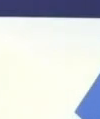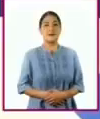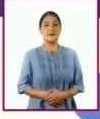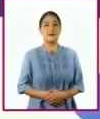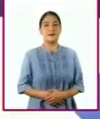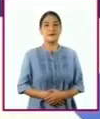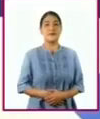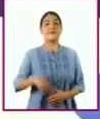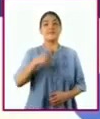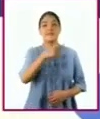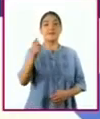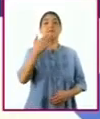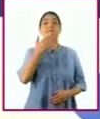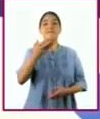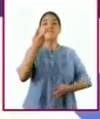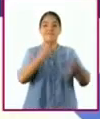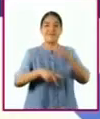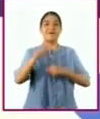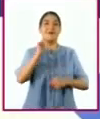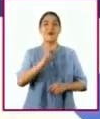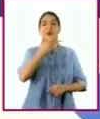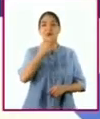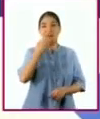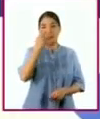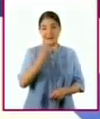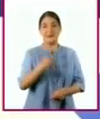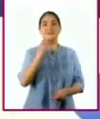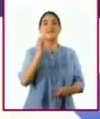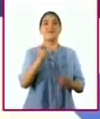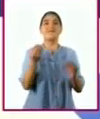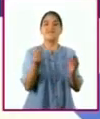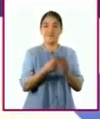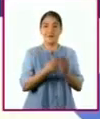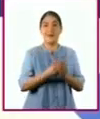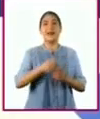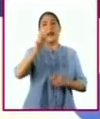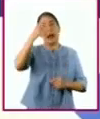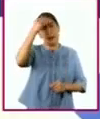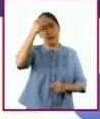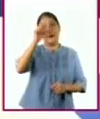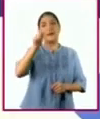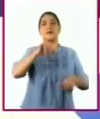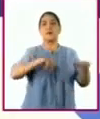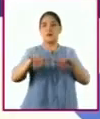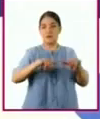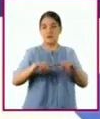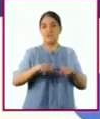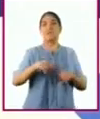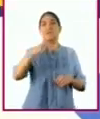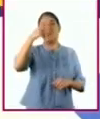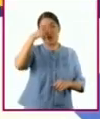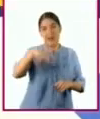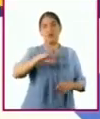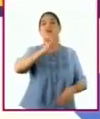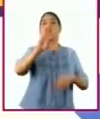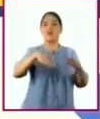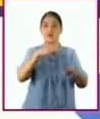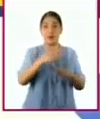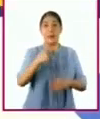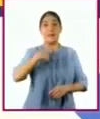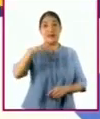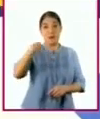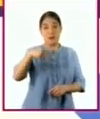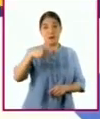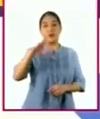Sean ustedes bienvenidas y bienvenidos a esta sesión en donde aprenderemos geografía de México y del mundo. Mi nombre es Rocío